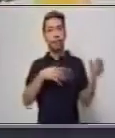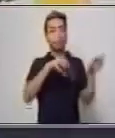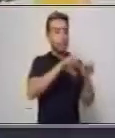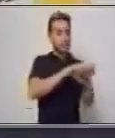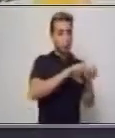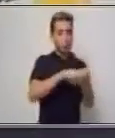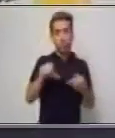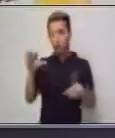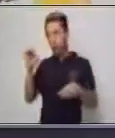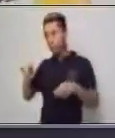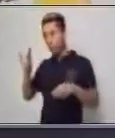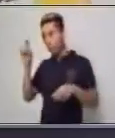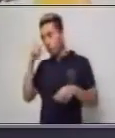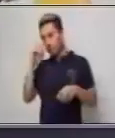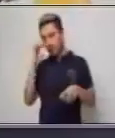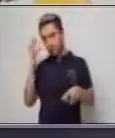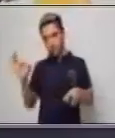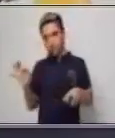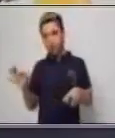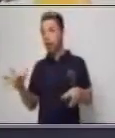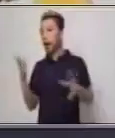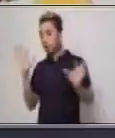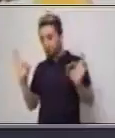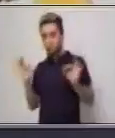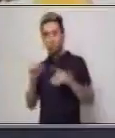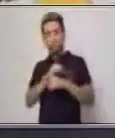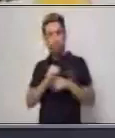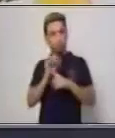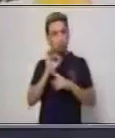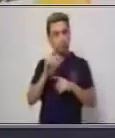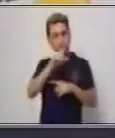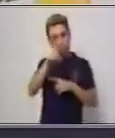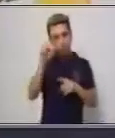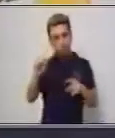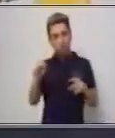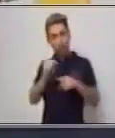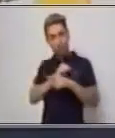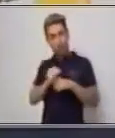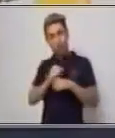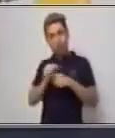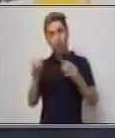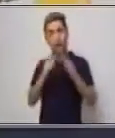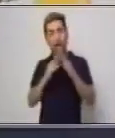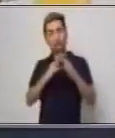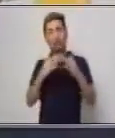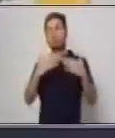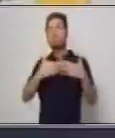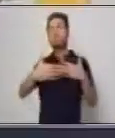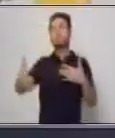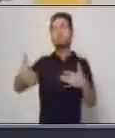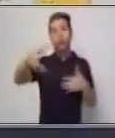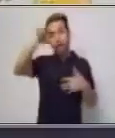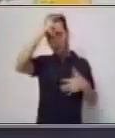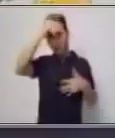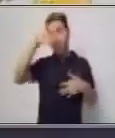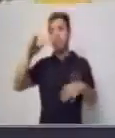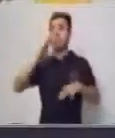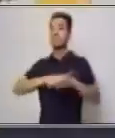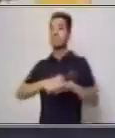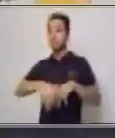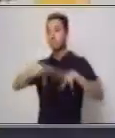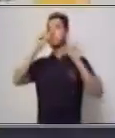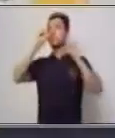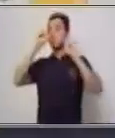números compuestos. Yo creo que eso es bastante práctico, pero yo quiero que tú lo practiques en casa también. Porque esto a la larga te va a llevar a tener un aprendizaje mucho más